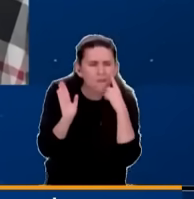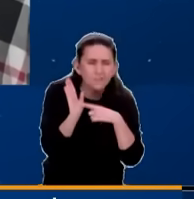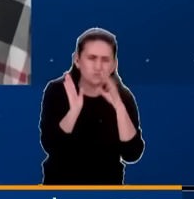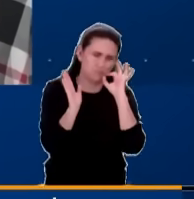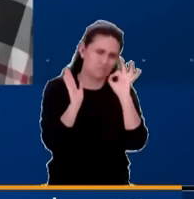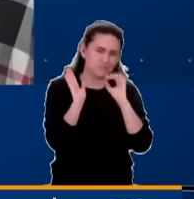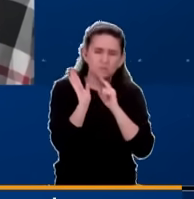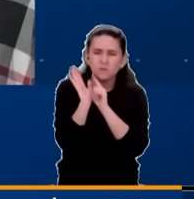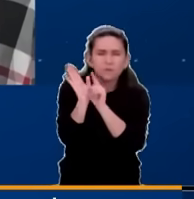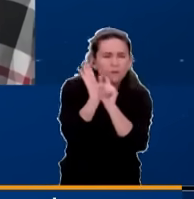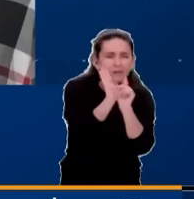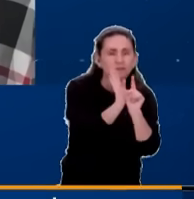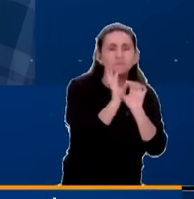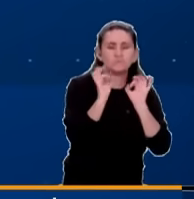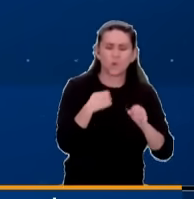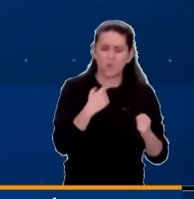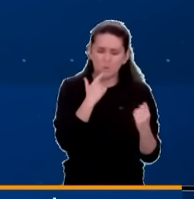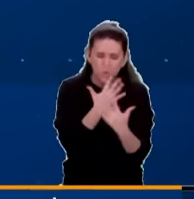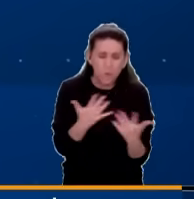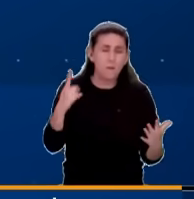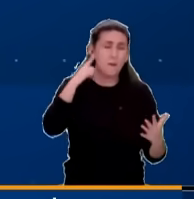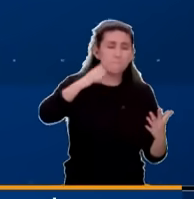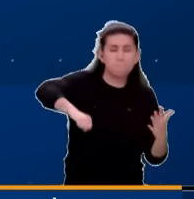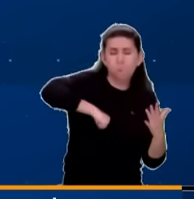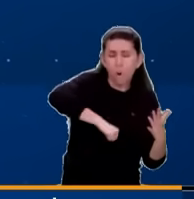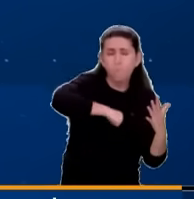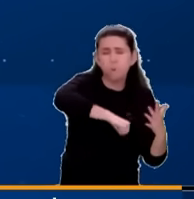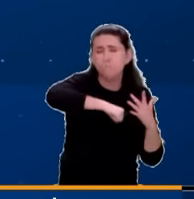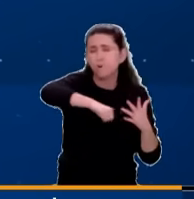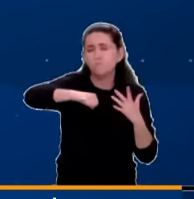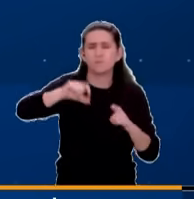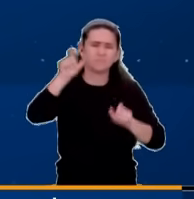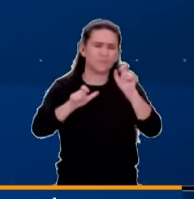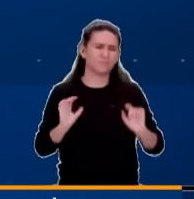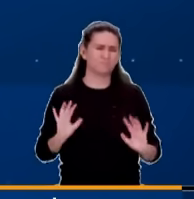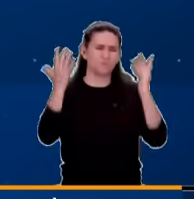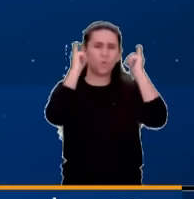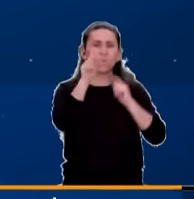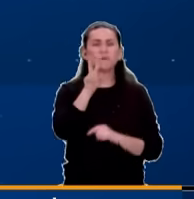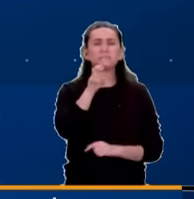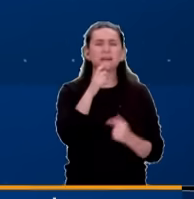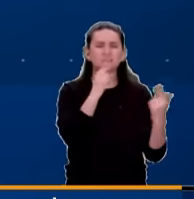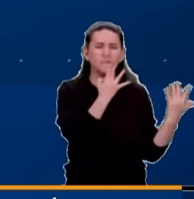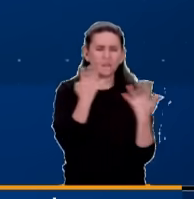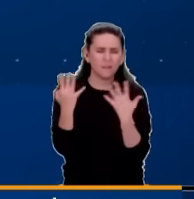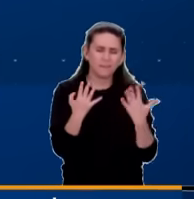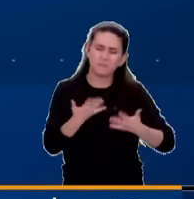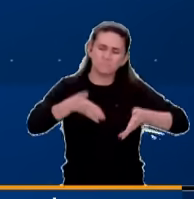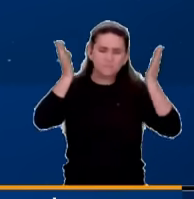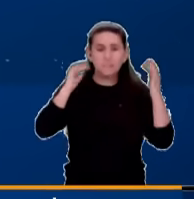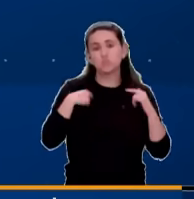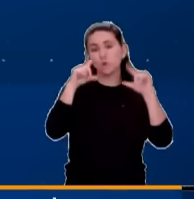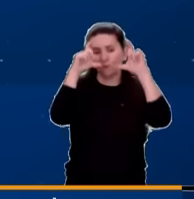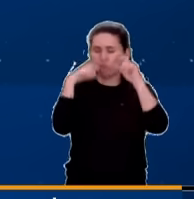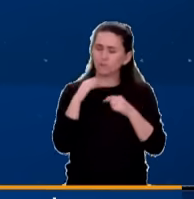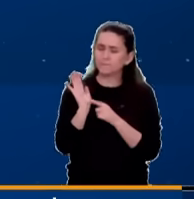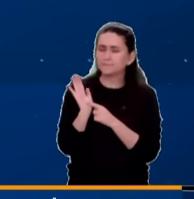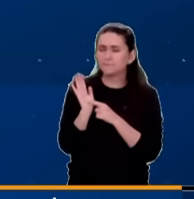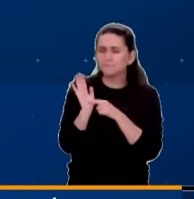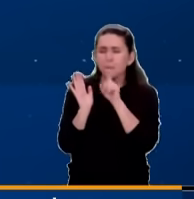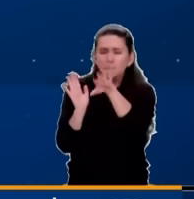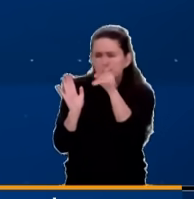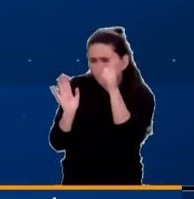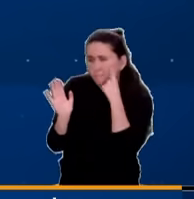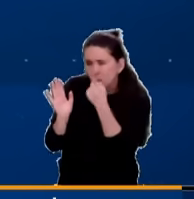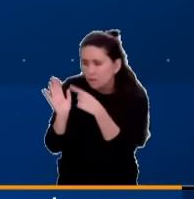tanto afuera con las velas, bafles prendidos, la gente pues celebrando. Entonces yo venía mostrándole a todos los que estaban afuera, han visto